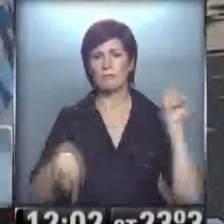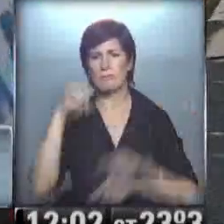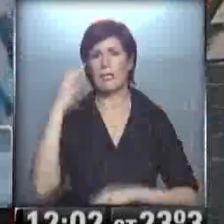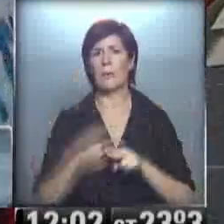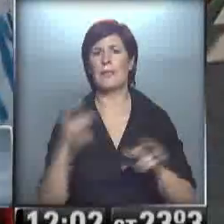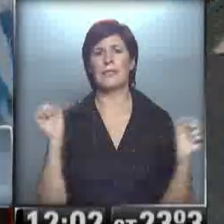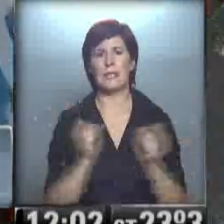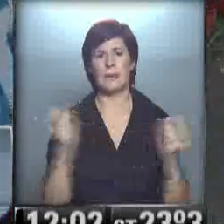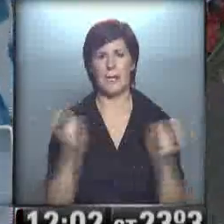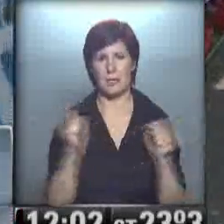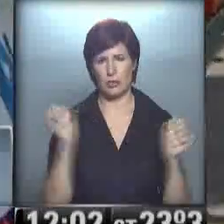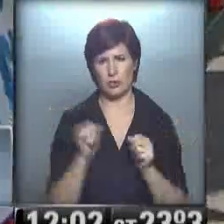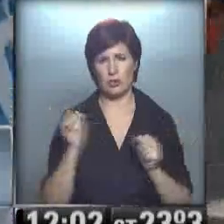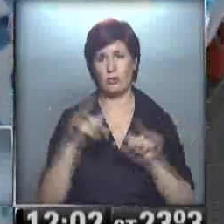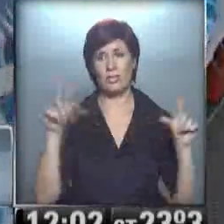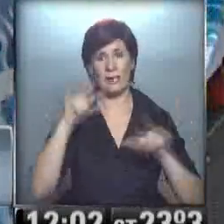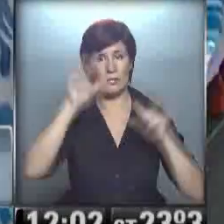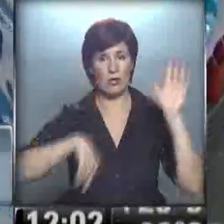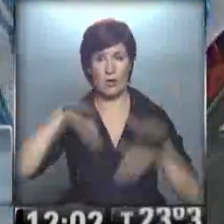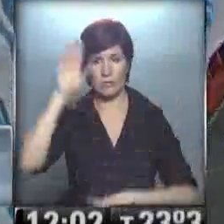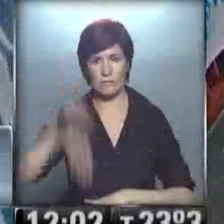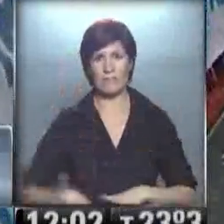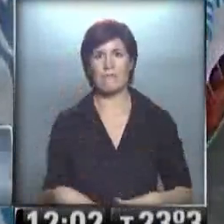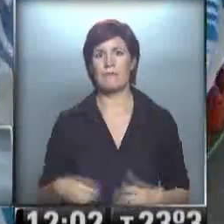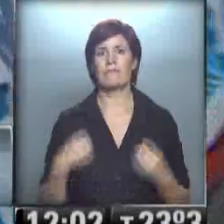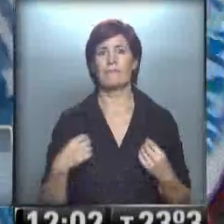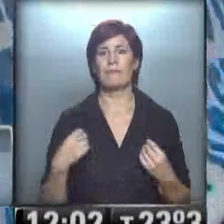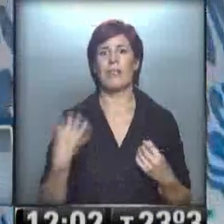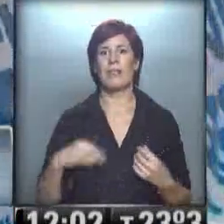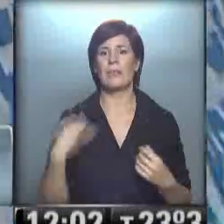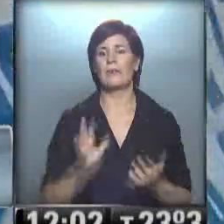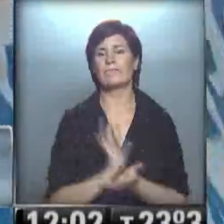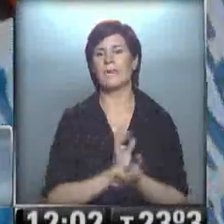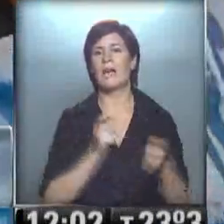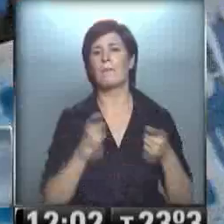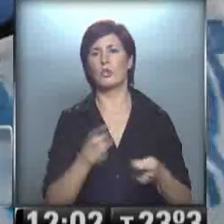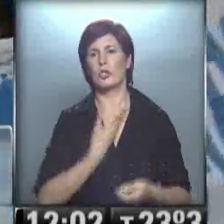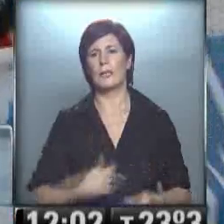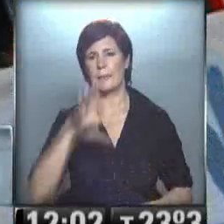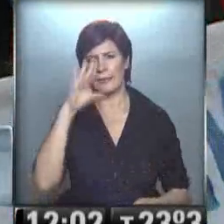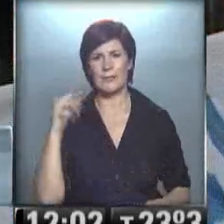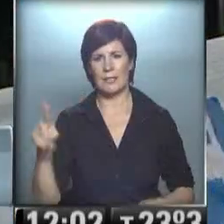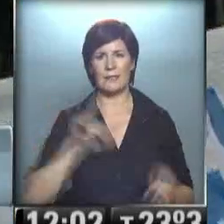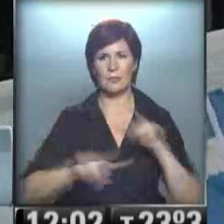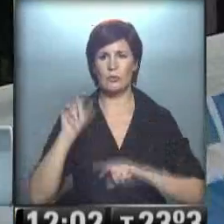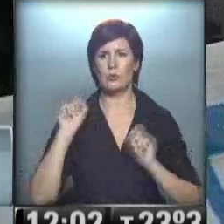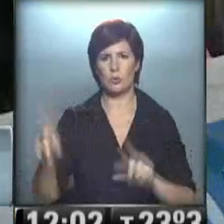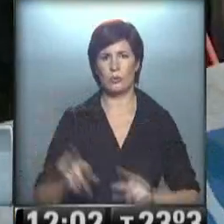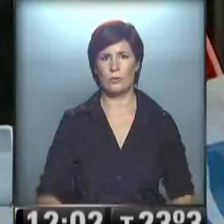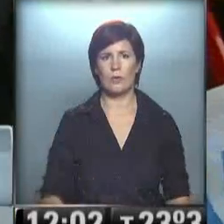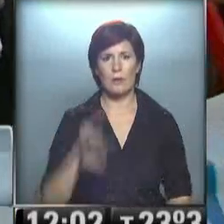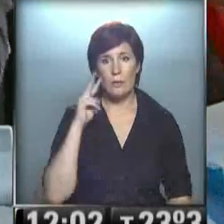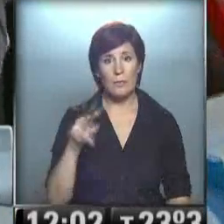convocada por las imágenes de la televisión, porque esta es una convocatoria además de apoyo a la Presidenta de la Nación, Cristina Fernández, y su gestión. Hay que decir que el chico ese que